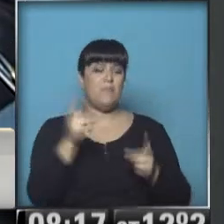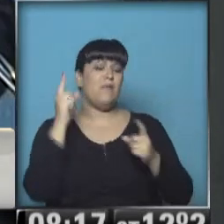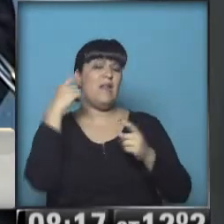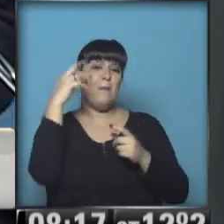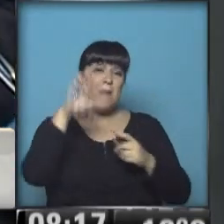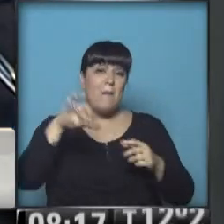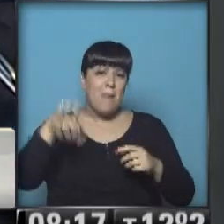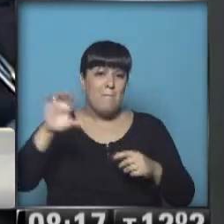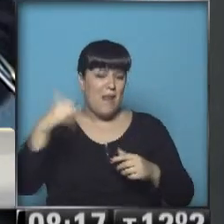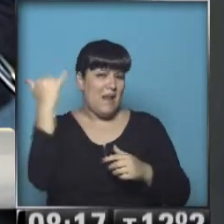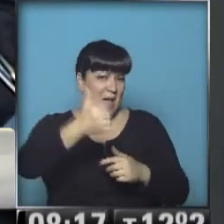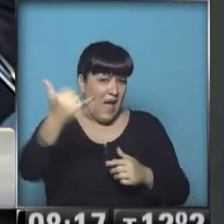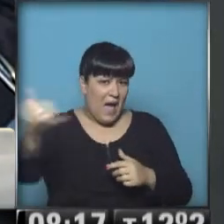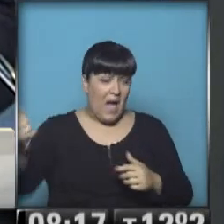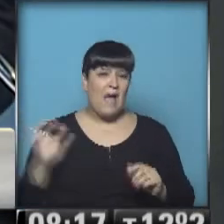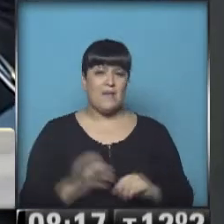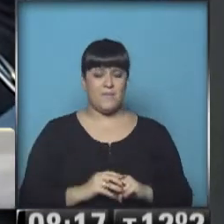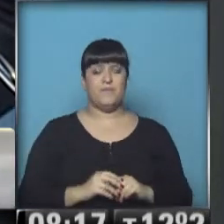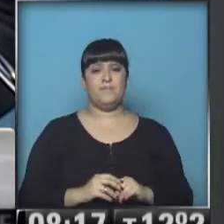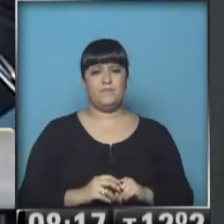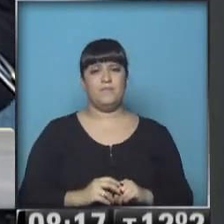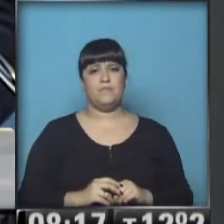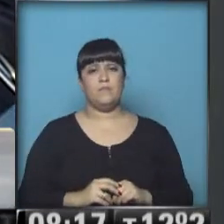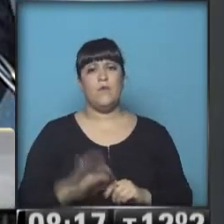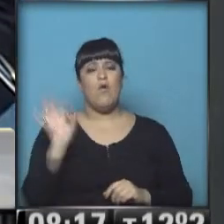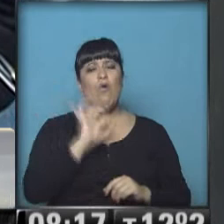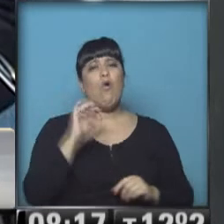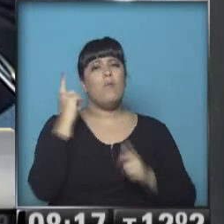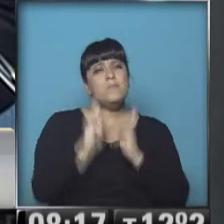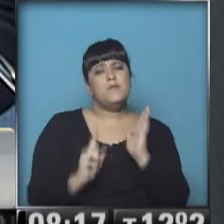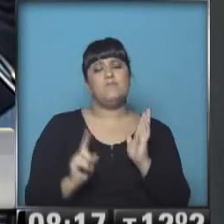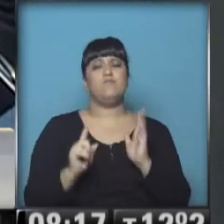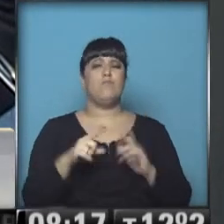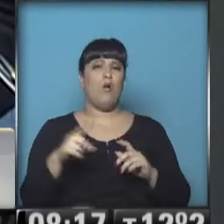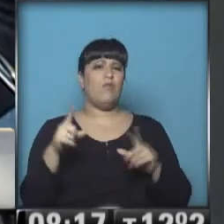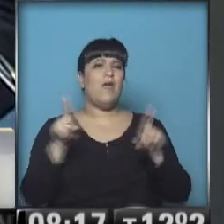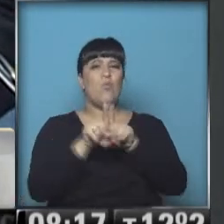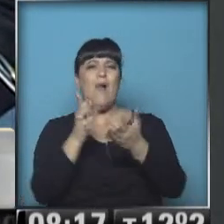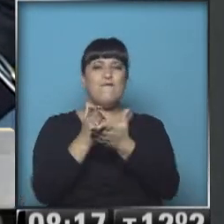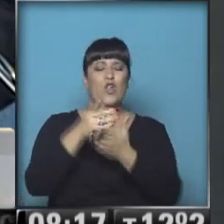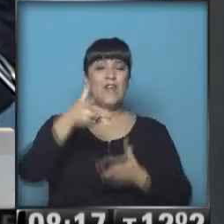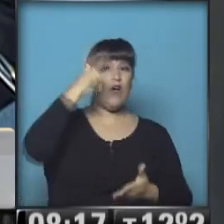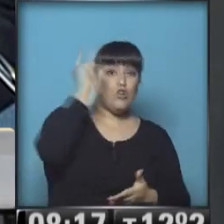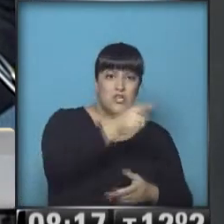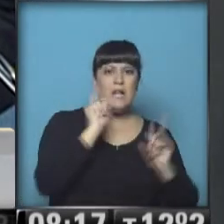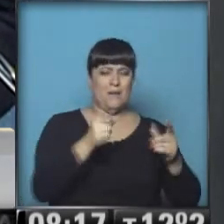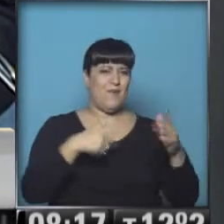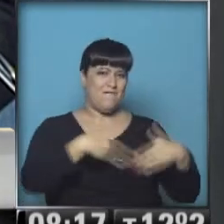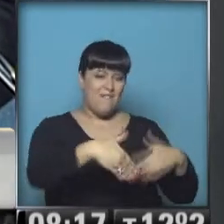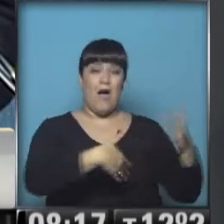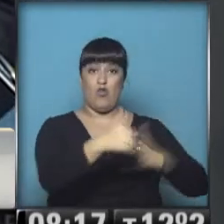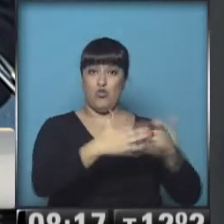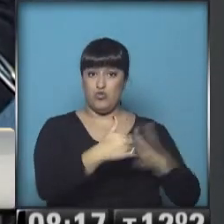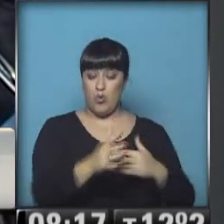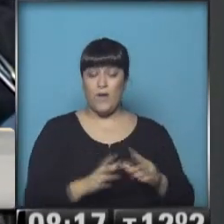bioceánico aconcagua o todo lo que se ha hecho desde pasos fronterizos con chile lo que quiero transmitir así